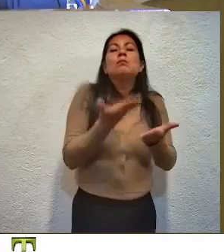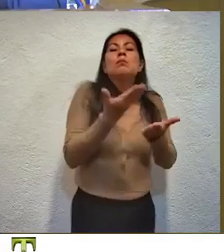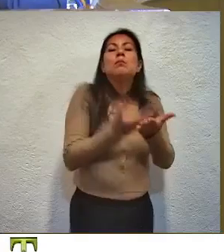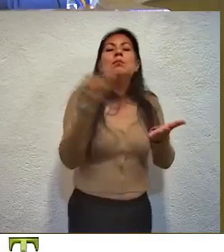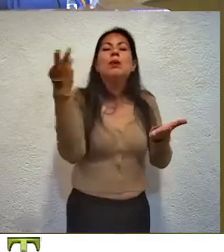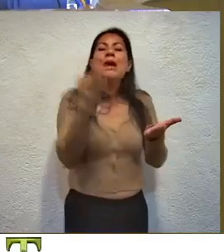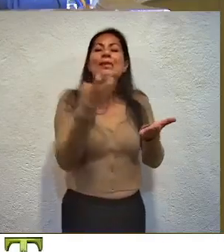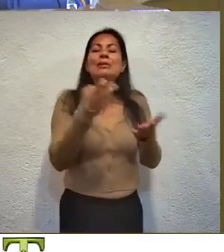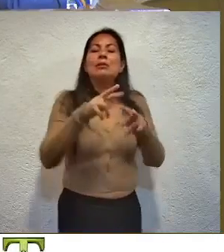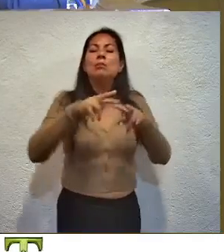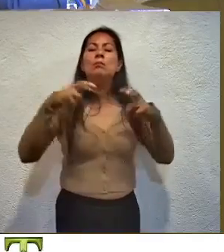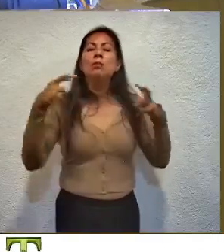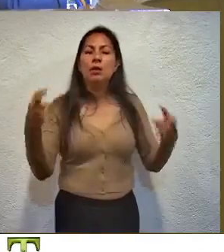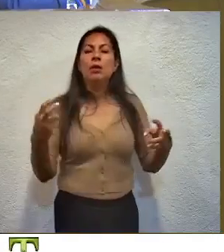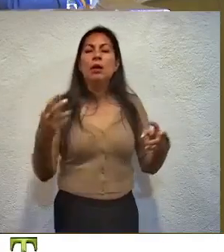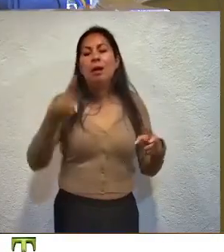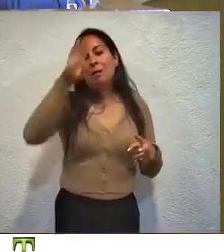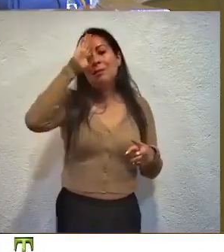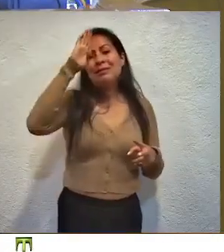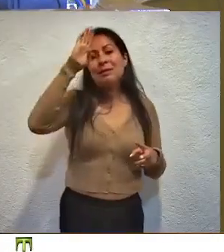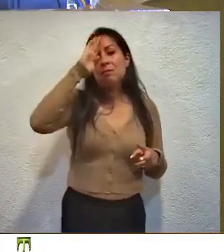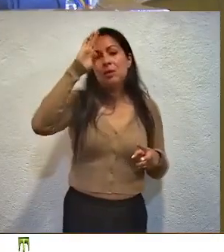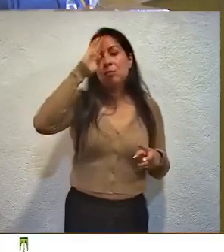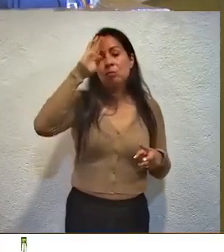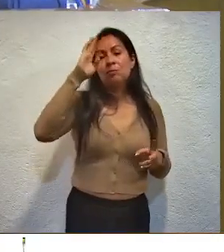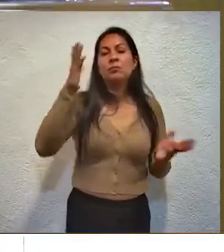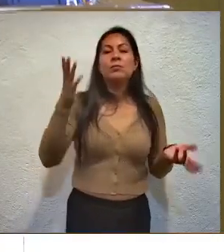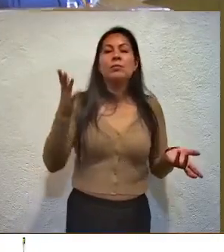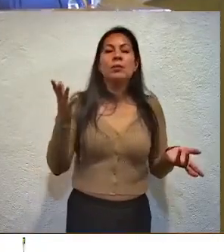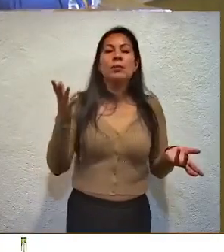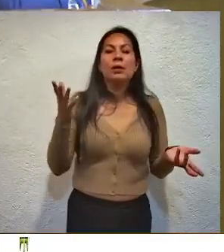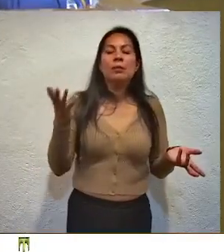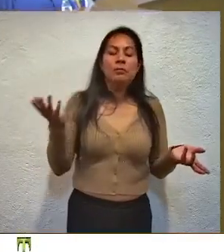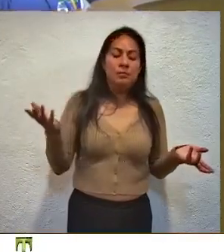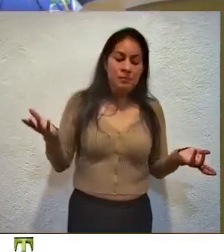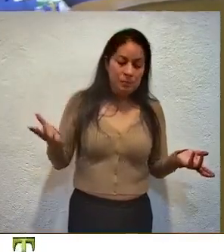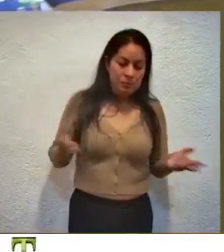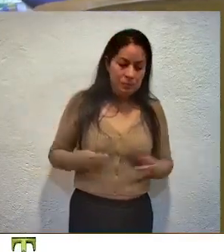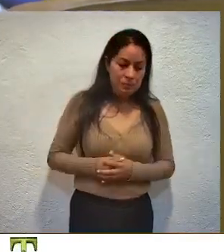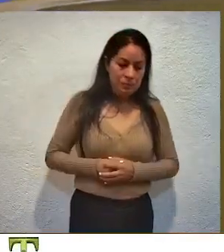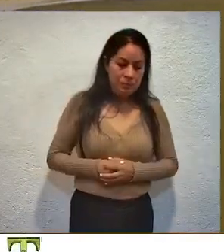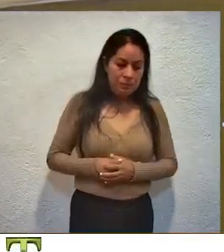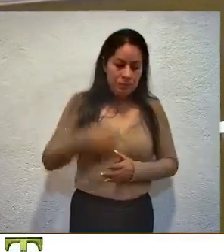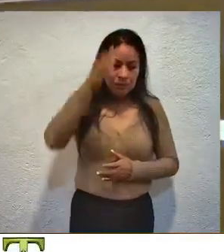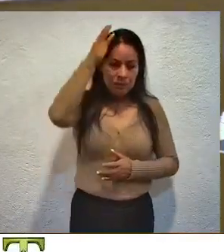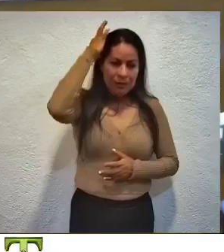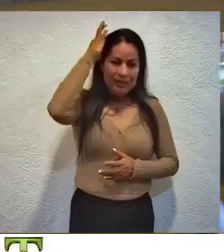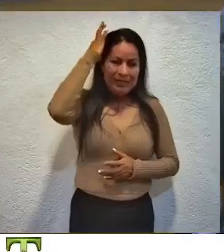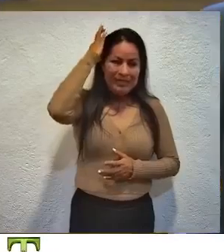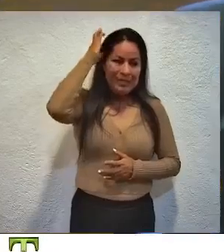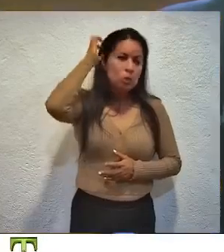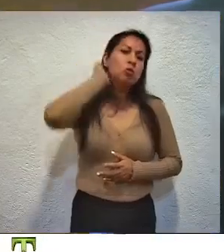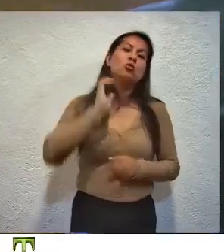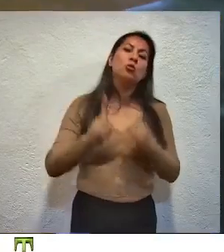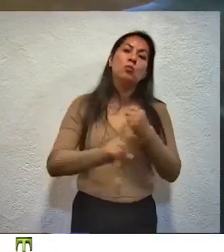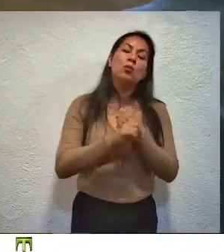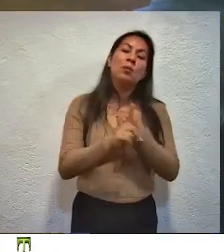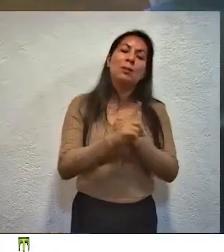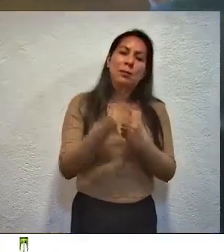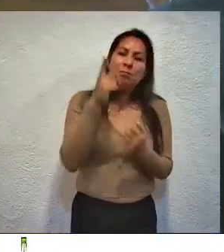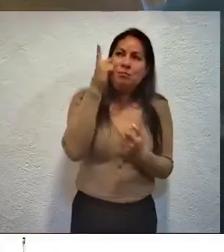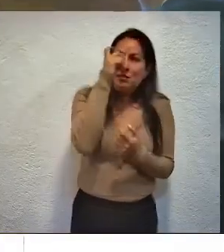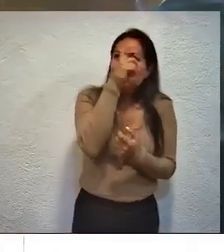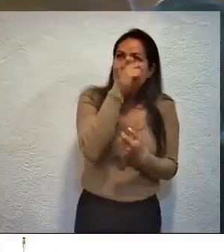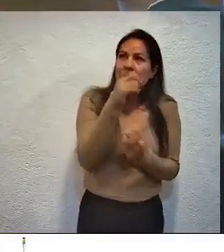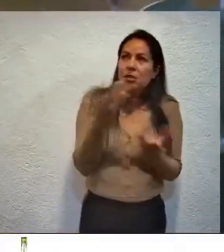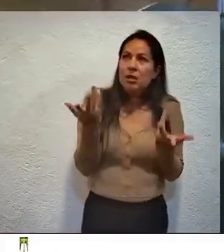someto a este pleno la consideración respecto de que reviste especial complejidad al tratarse